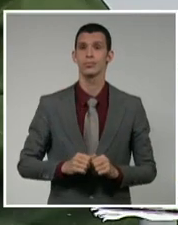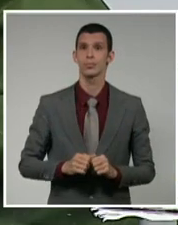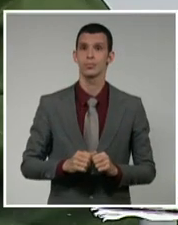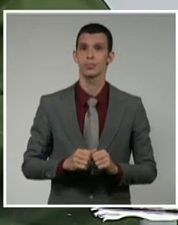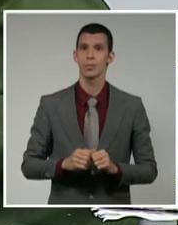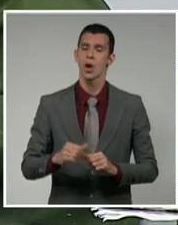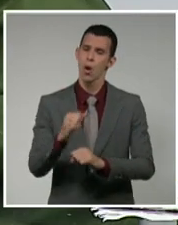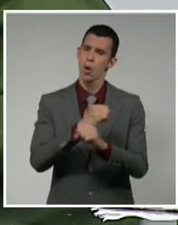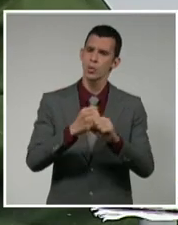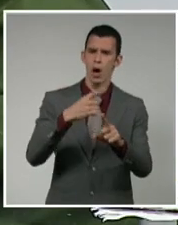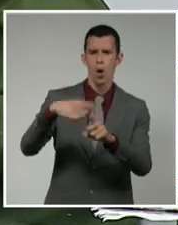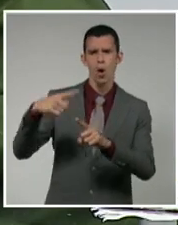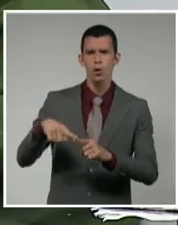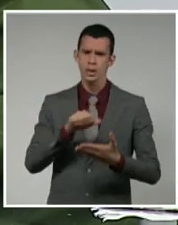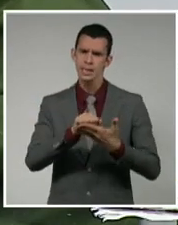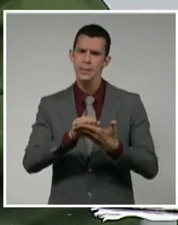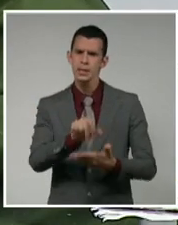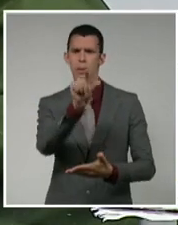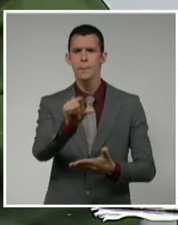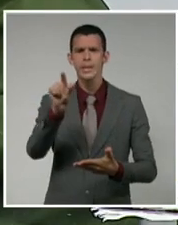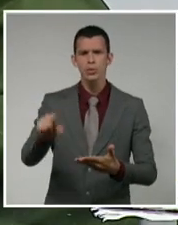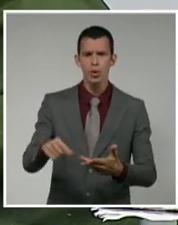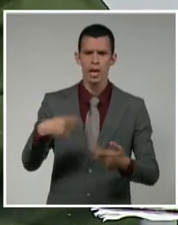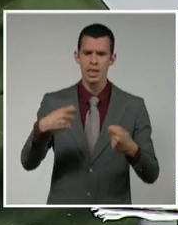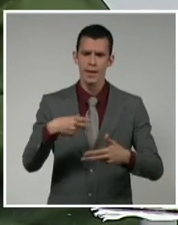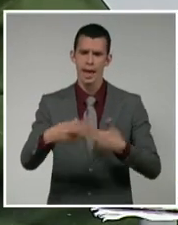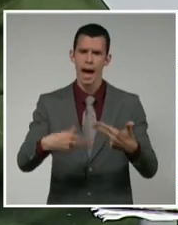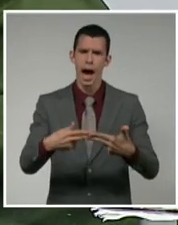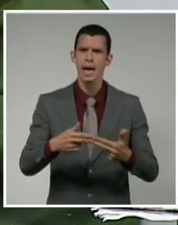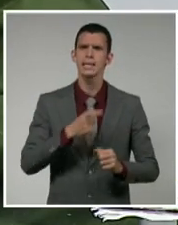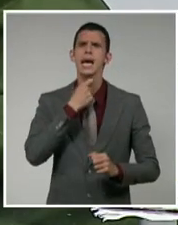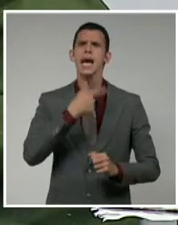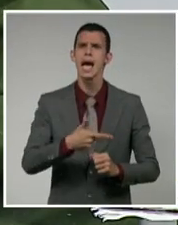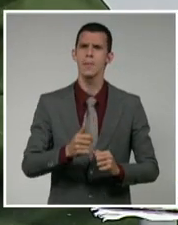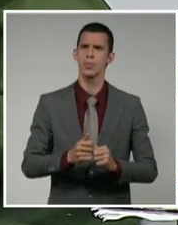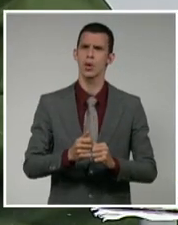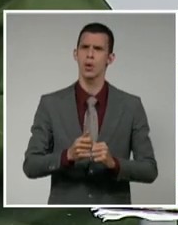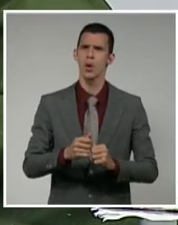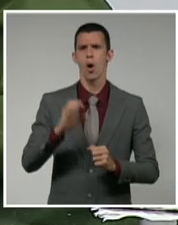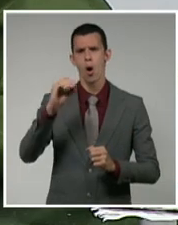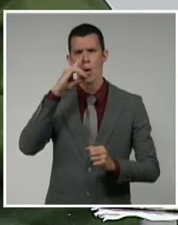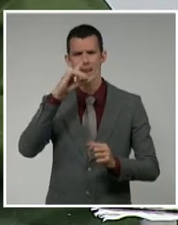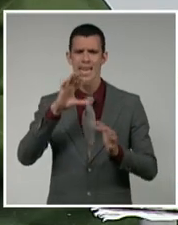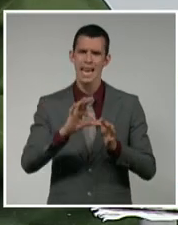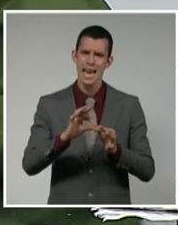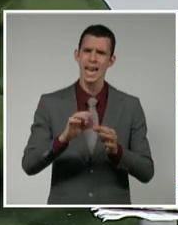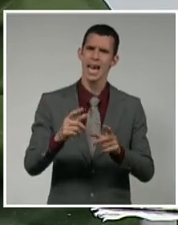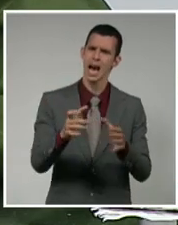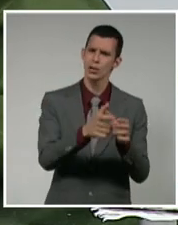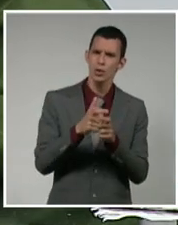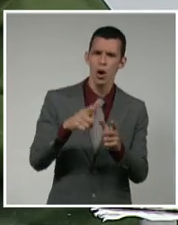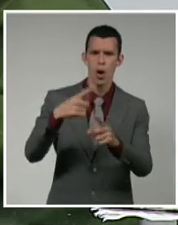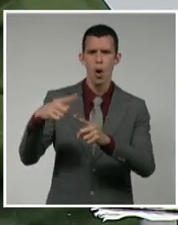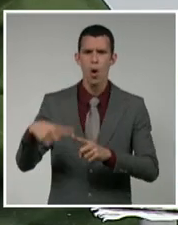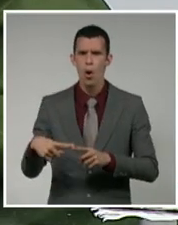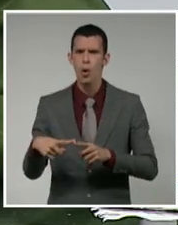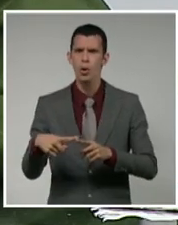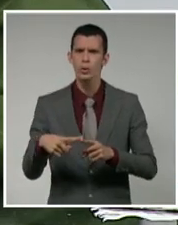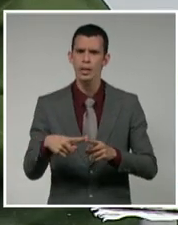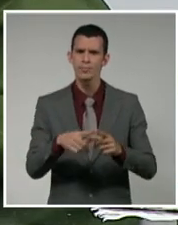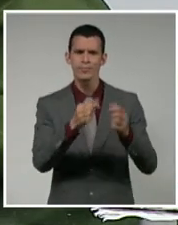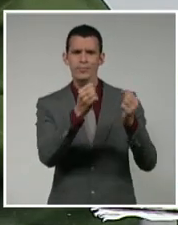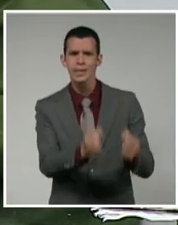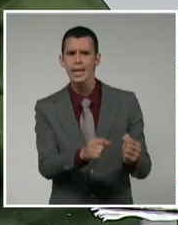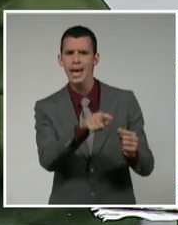a la población, formas no estatales, así como las asociaciones no gubernamentales. La permanencia de personas en áreas de